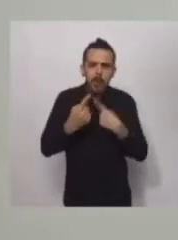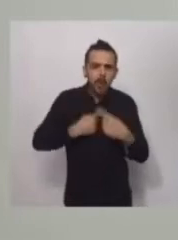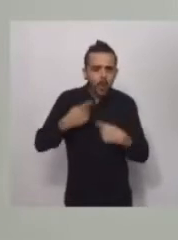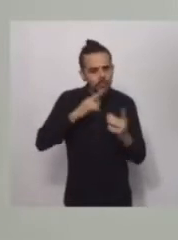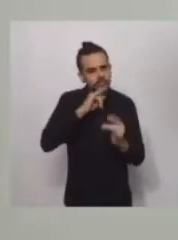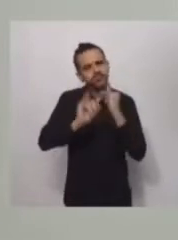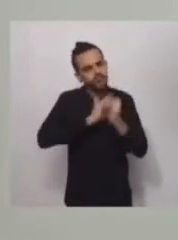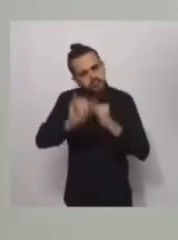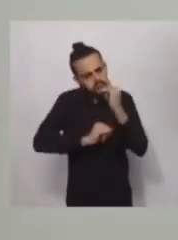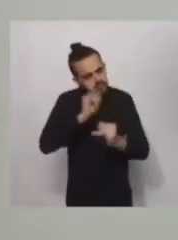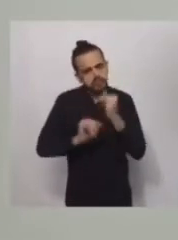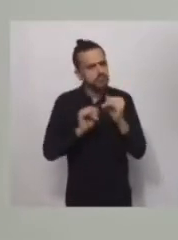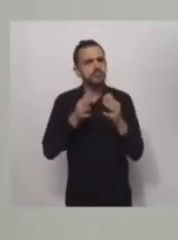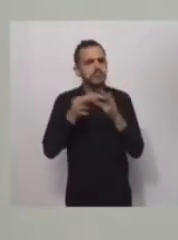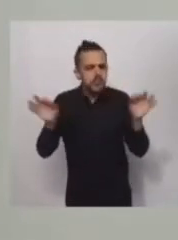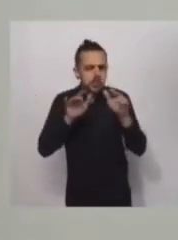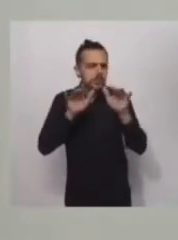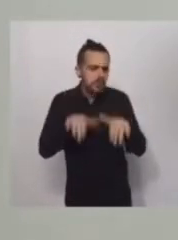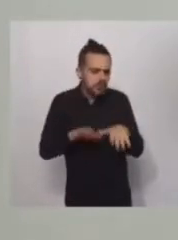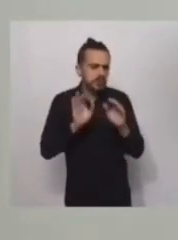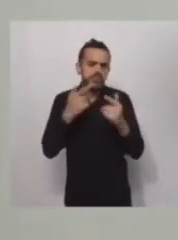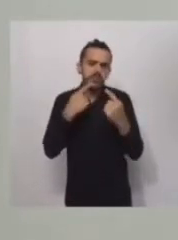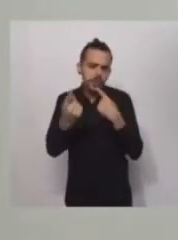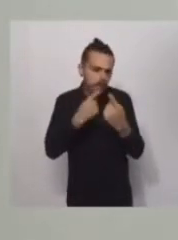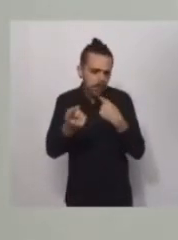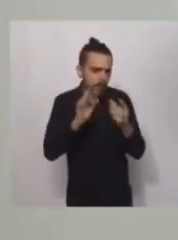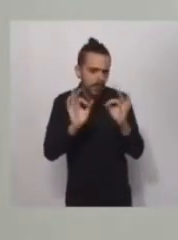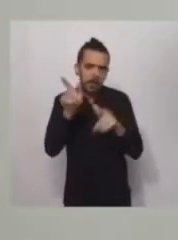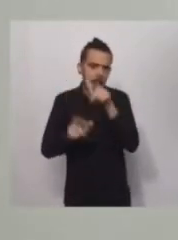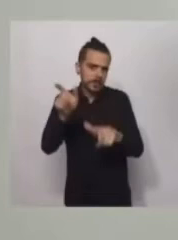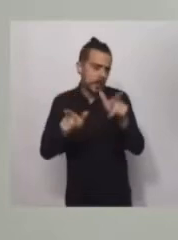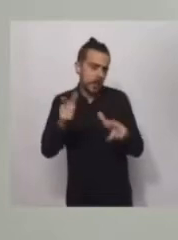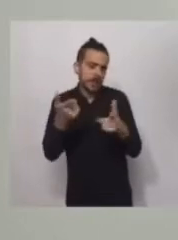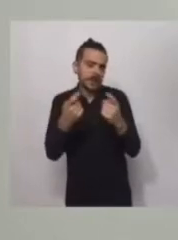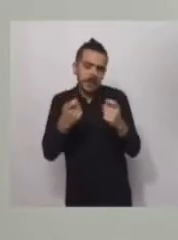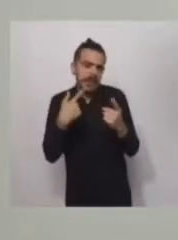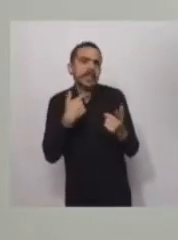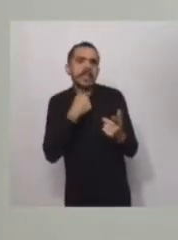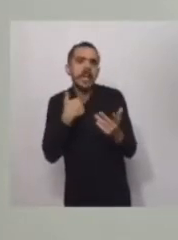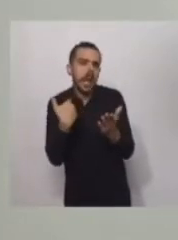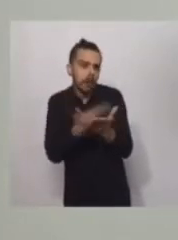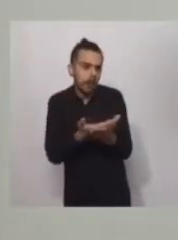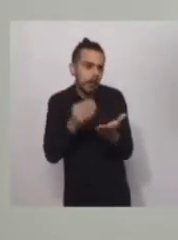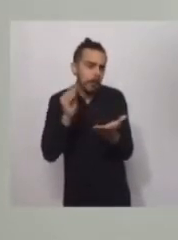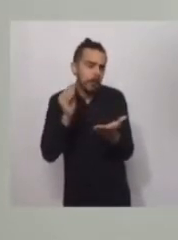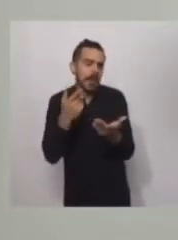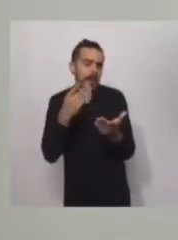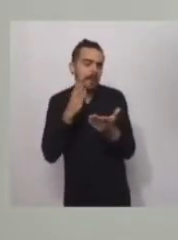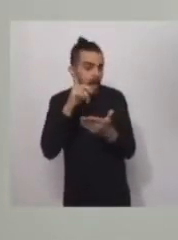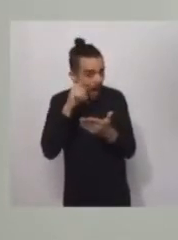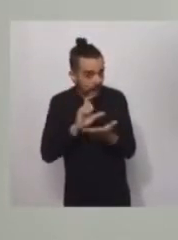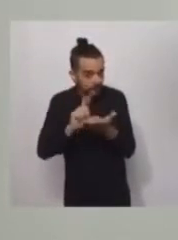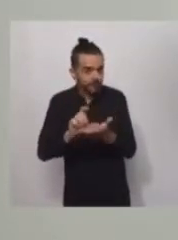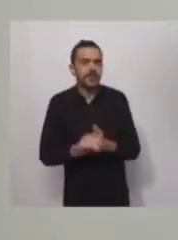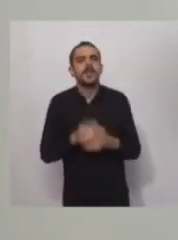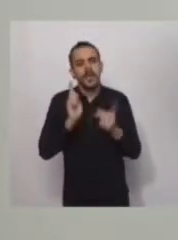Mencionar que el sistema de inscripción online se empezó a aplicar, en realidad se lanzó en diciembre del año pasado y También. este es el